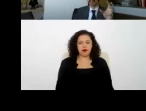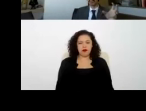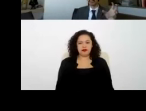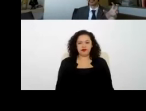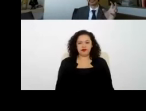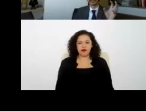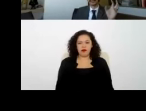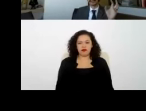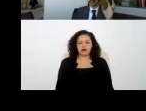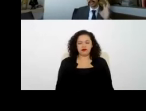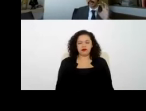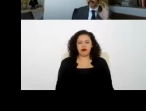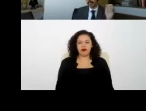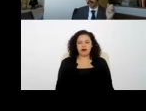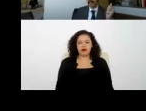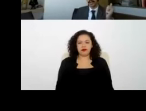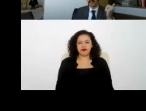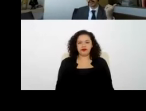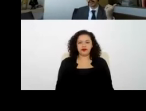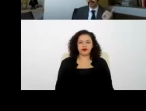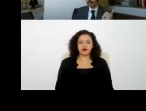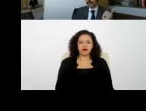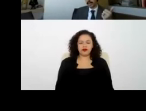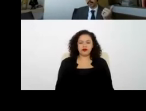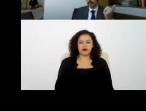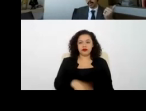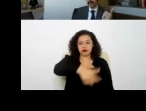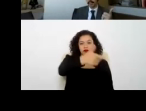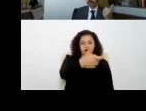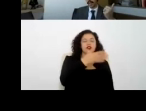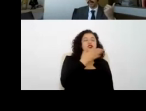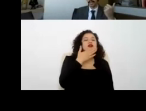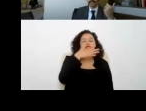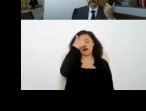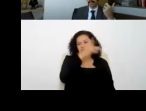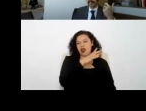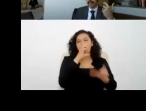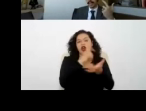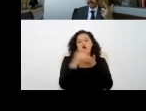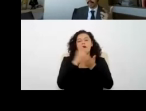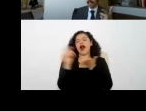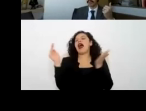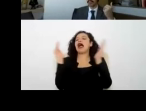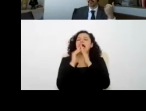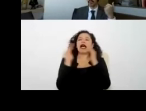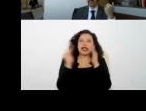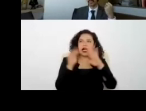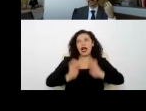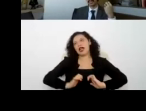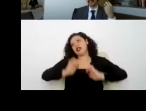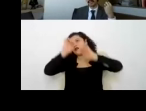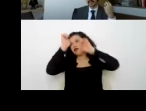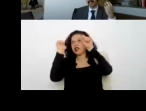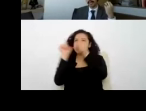estos recursos se utilizan para comprar bienes como bienes inmuebles,